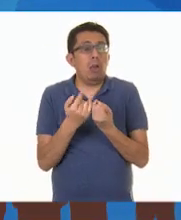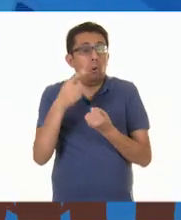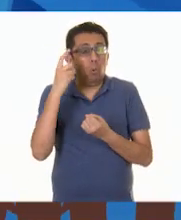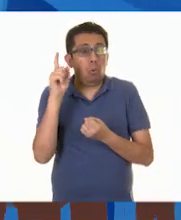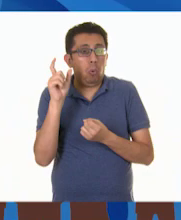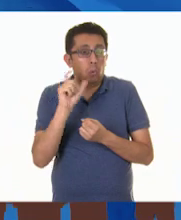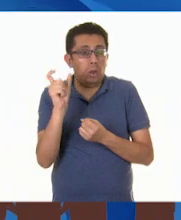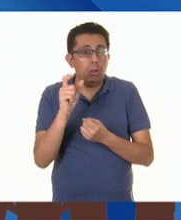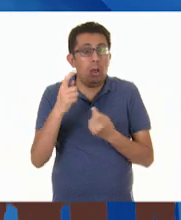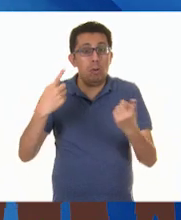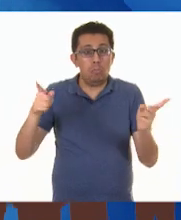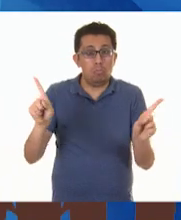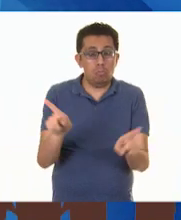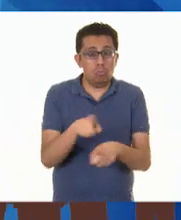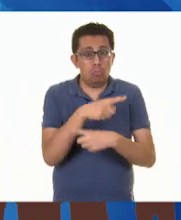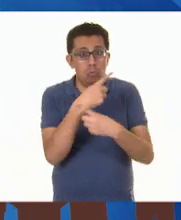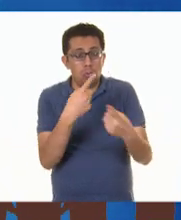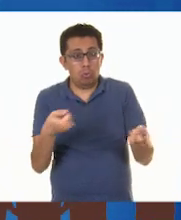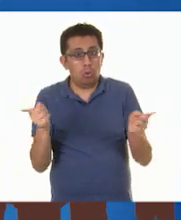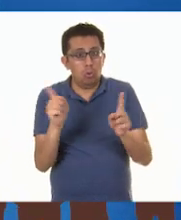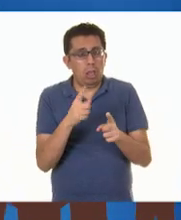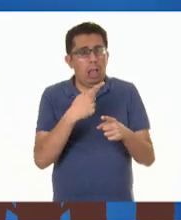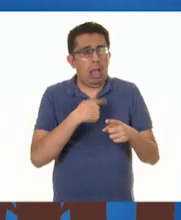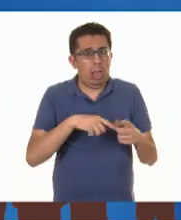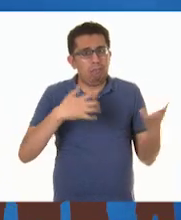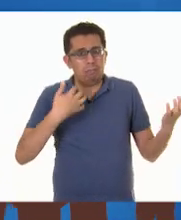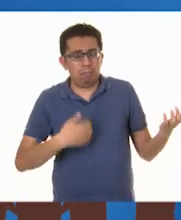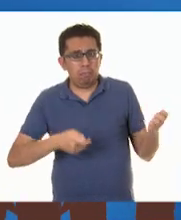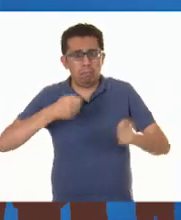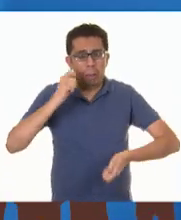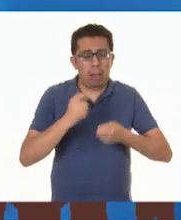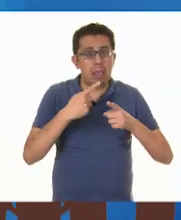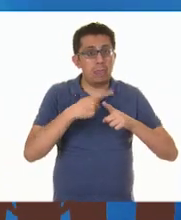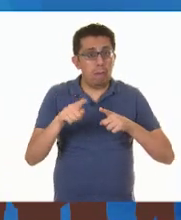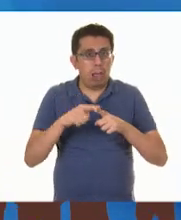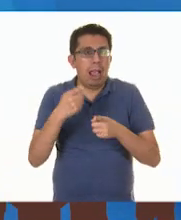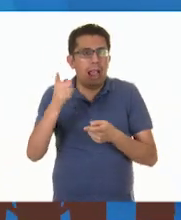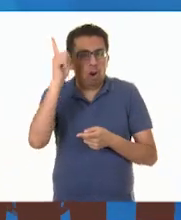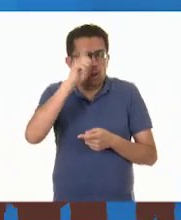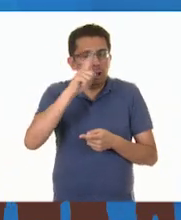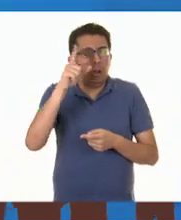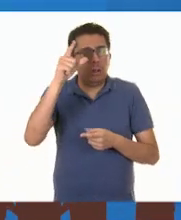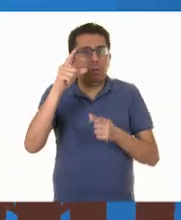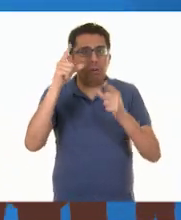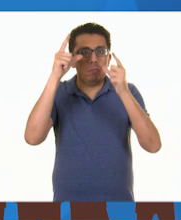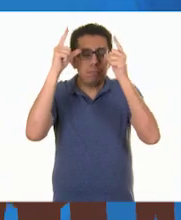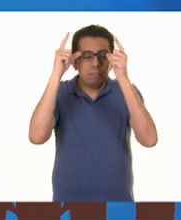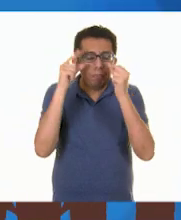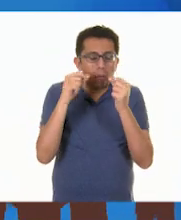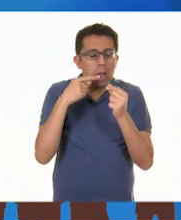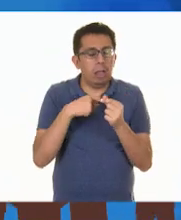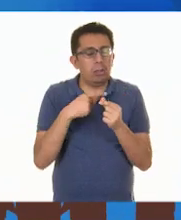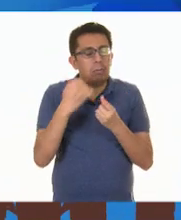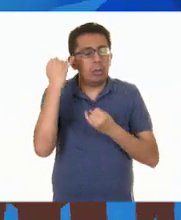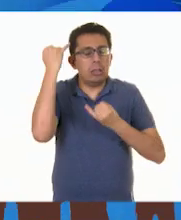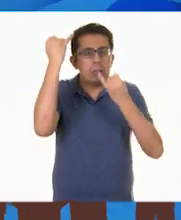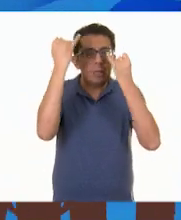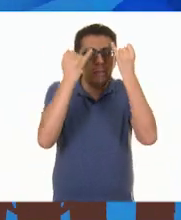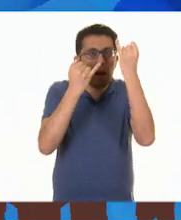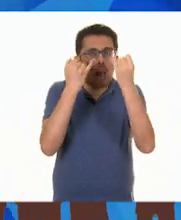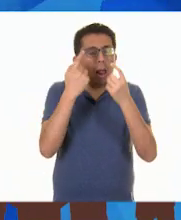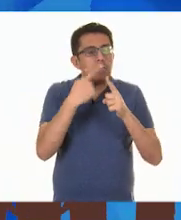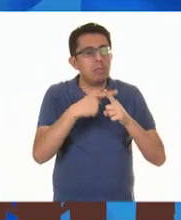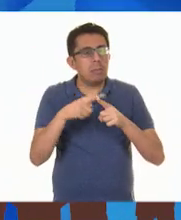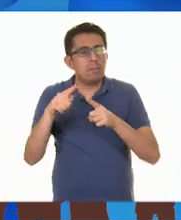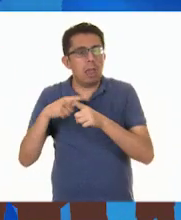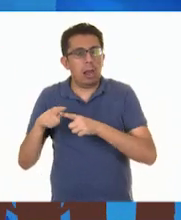muchos instrumentos, entonces podrías cerrar los ojos y pensar en cada uno de los instrumentos, porque todos en conjunto están ahí,